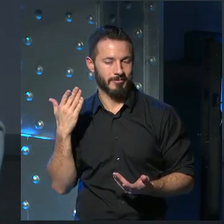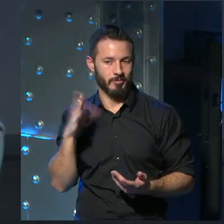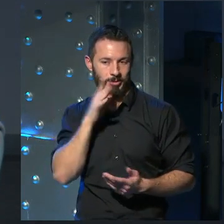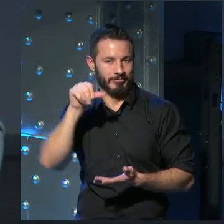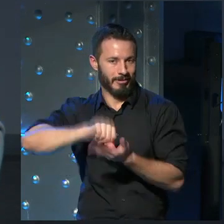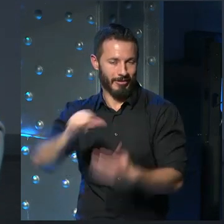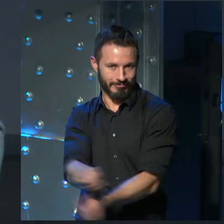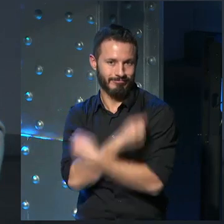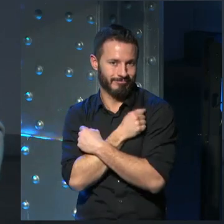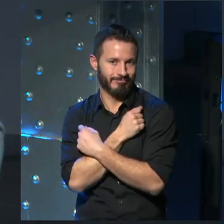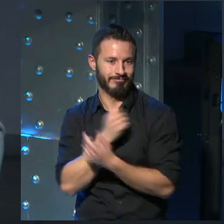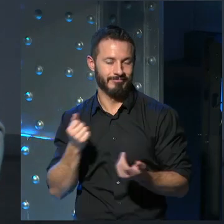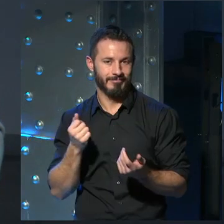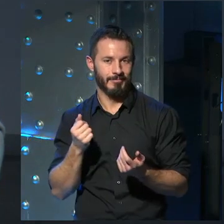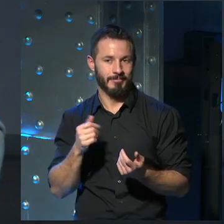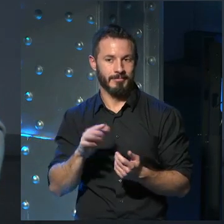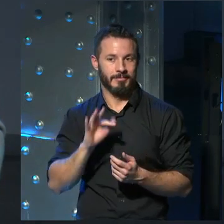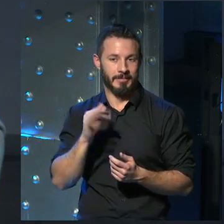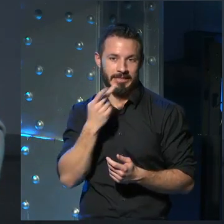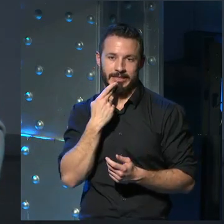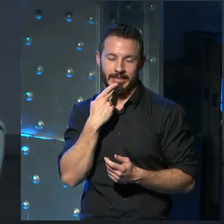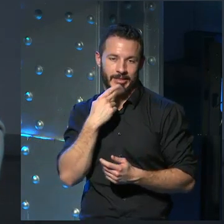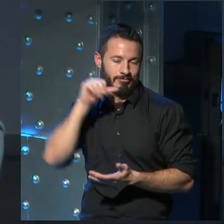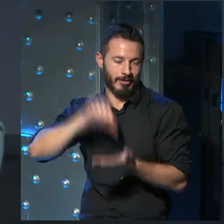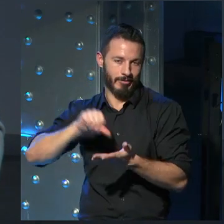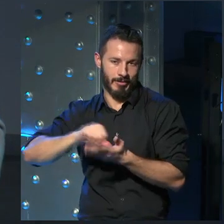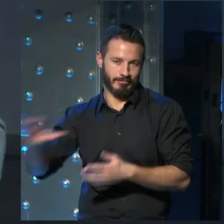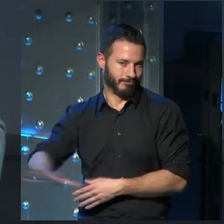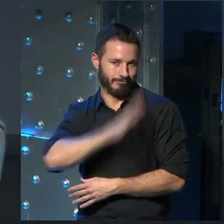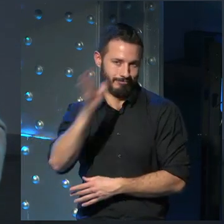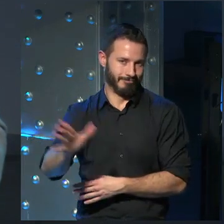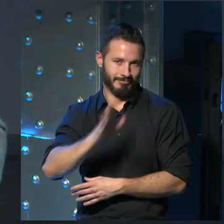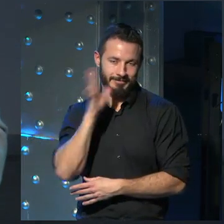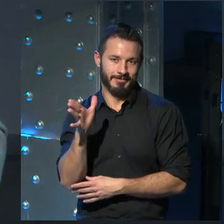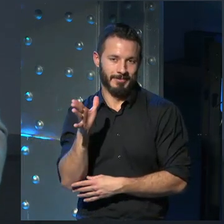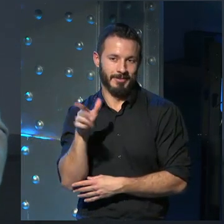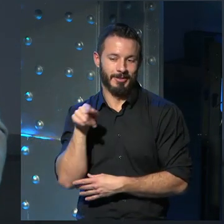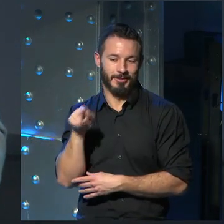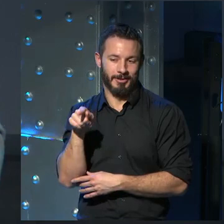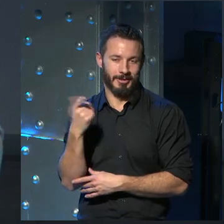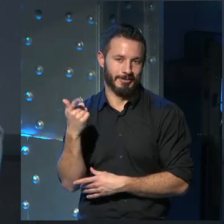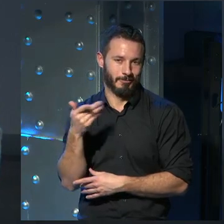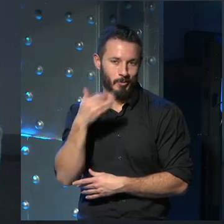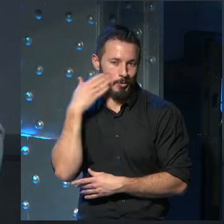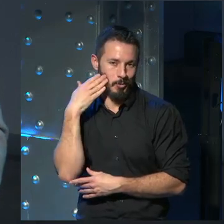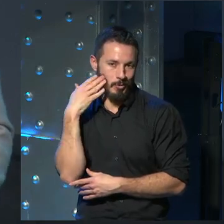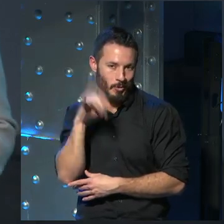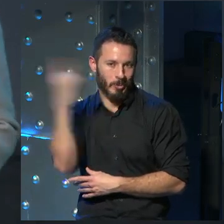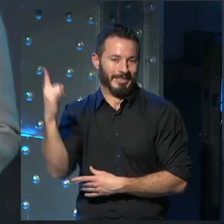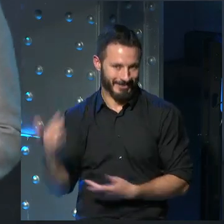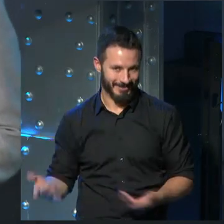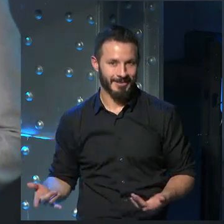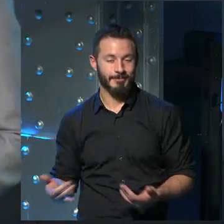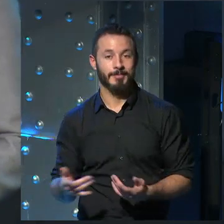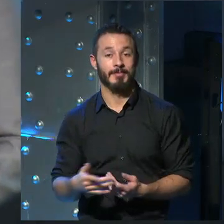Si encima lo es de una ciudad tan extraordinaria como Santander, pues lo es un poquito más, ¿no? Y